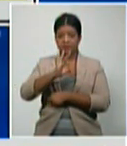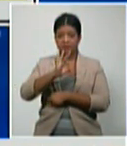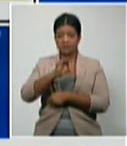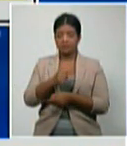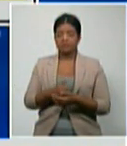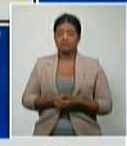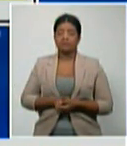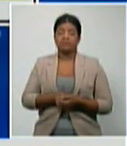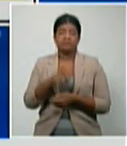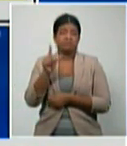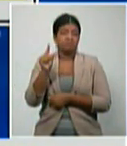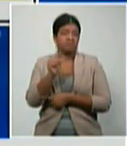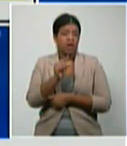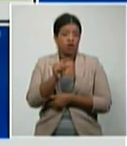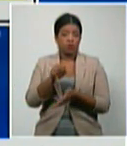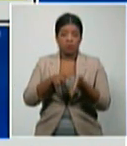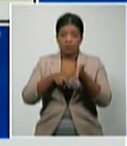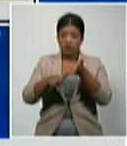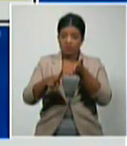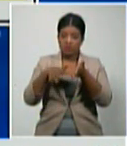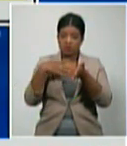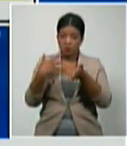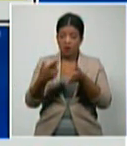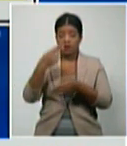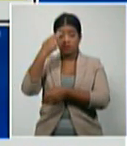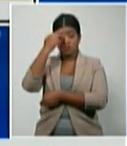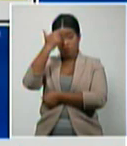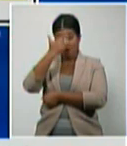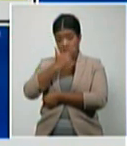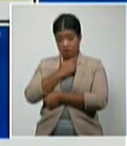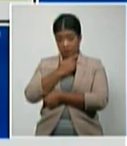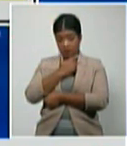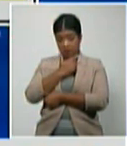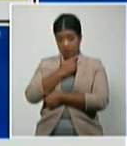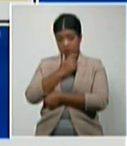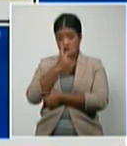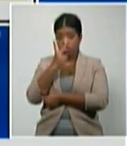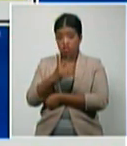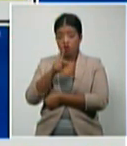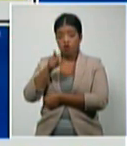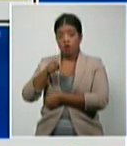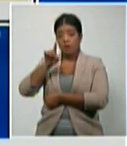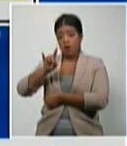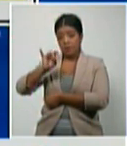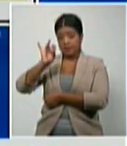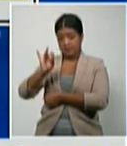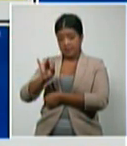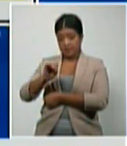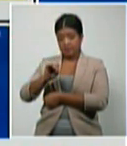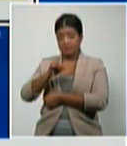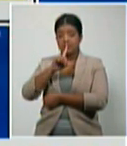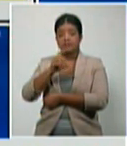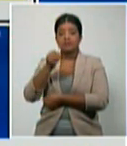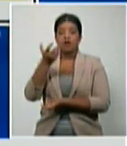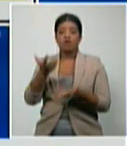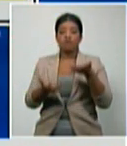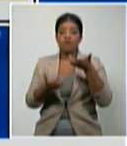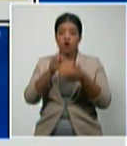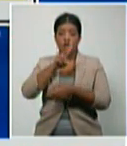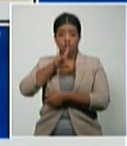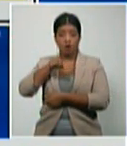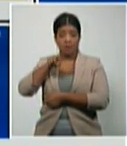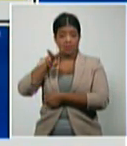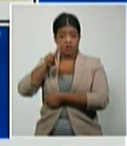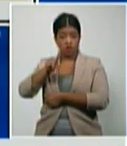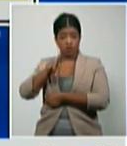las provincias de Ciego de Ávila con 2,97, Cienfuegos con 2,21 y